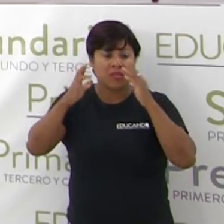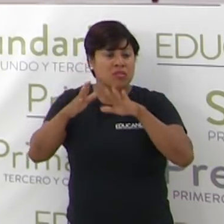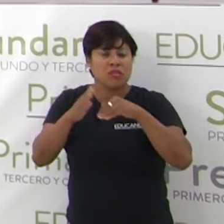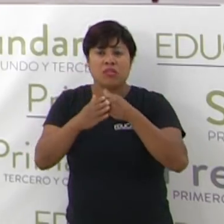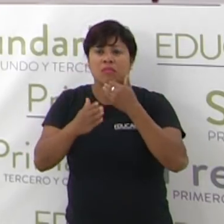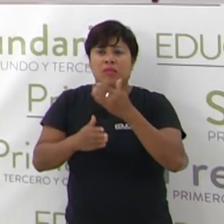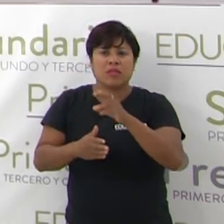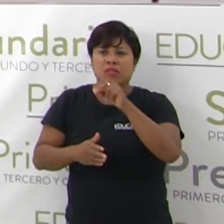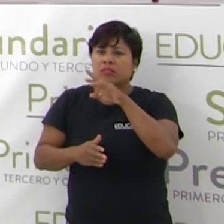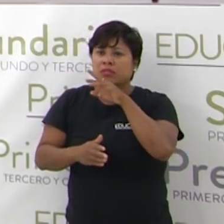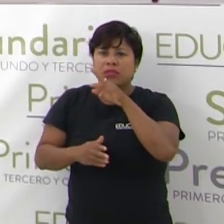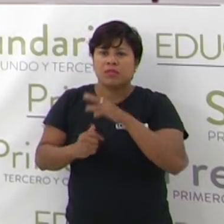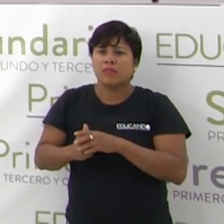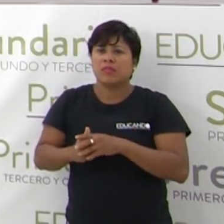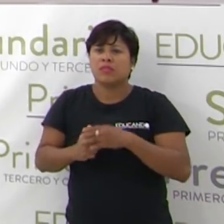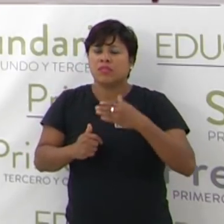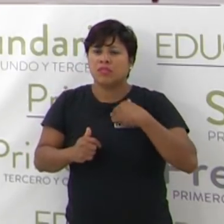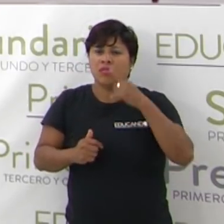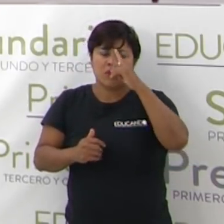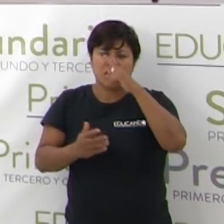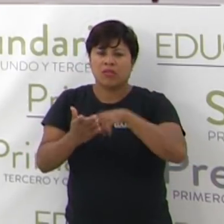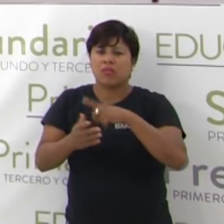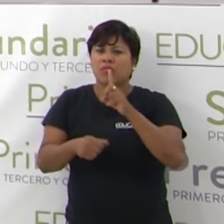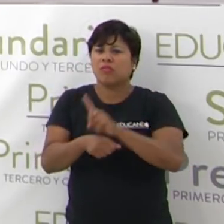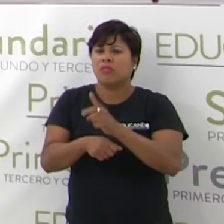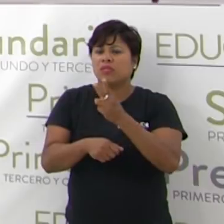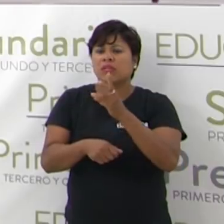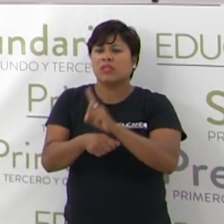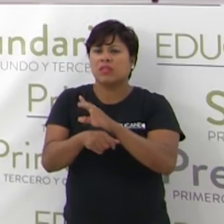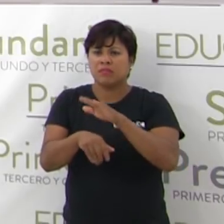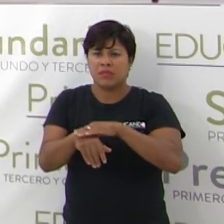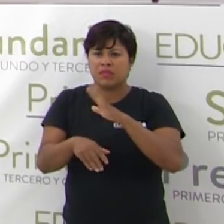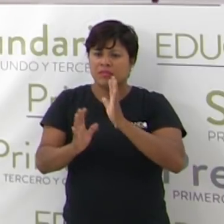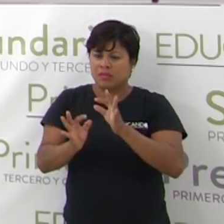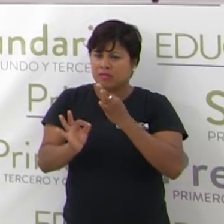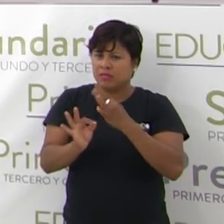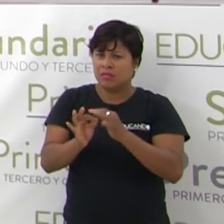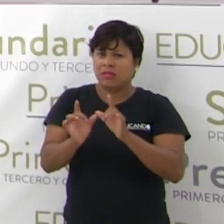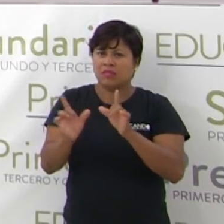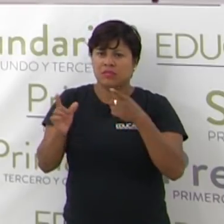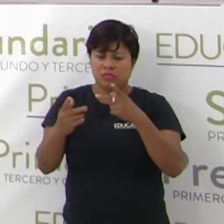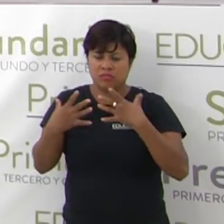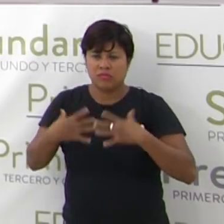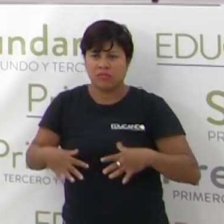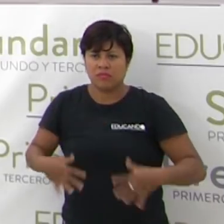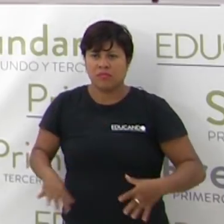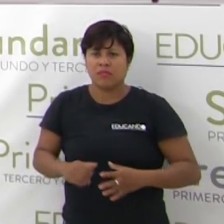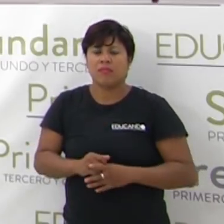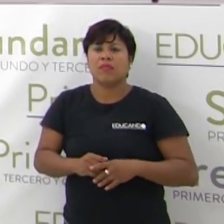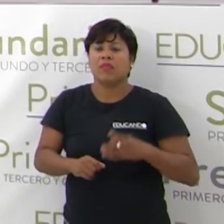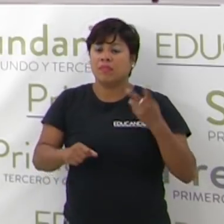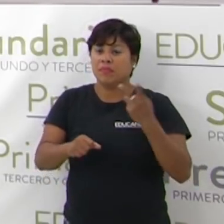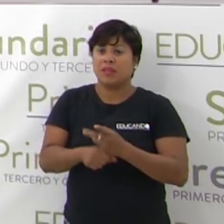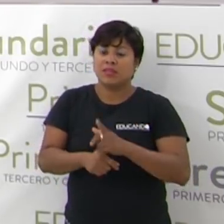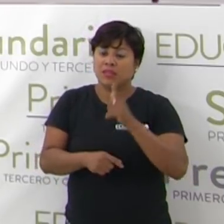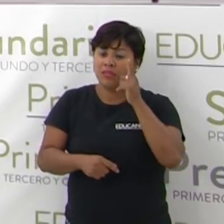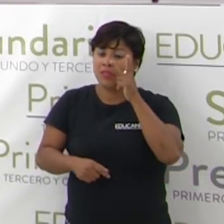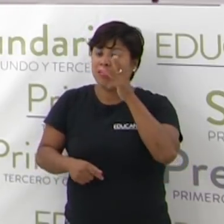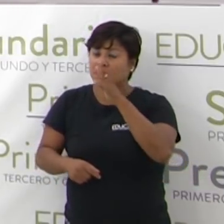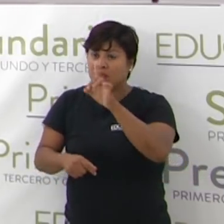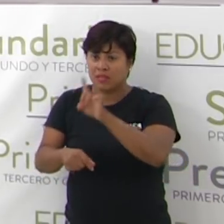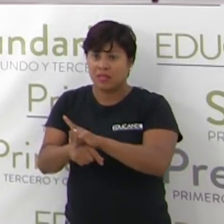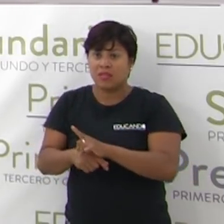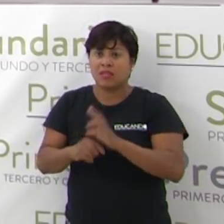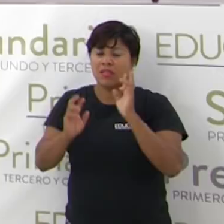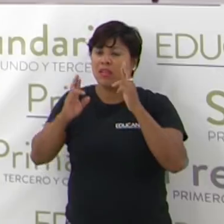bien, no se preocupe. Yo creo que en unos días más ya está su traje. Entonces pasaron otros días más. Y el